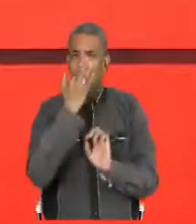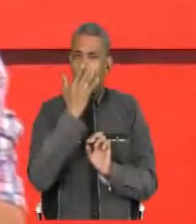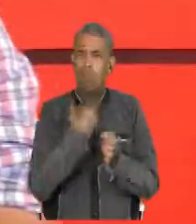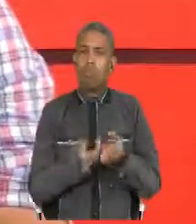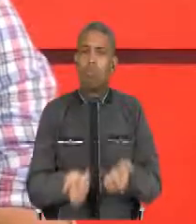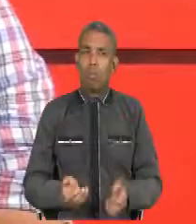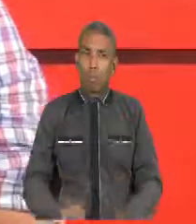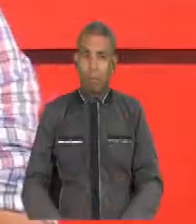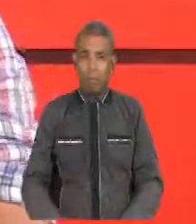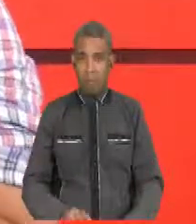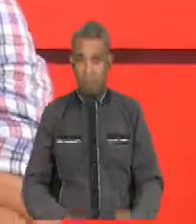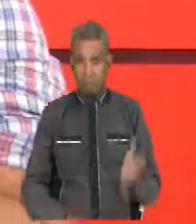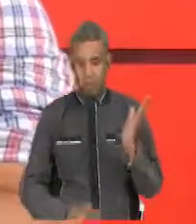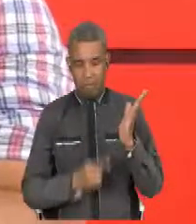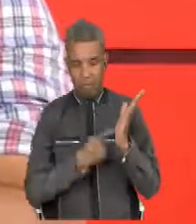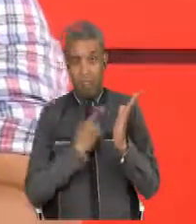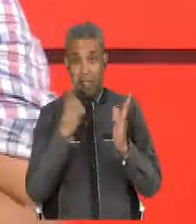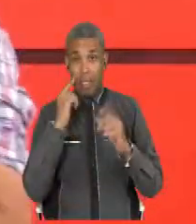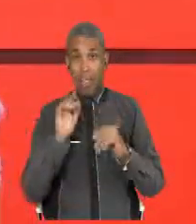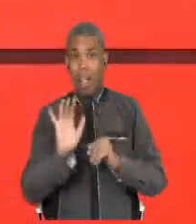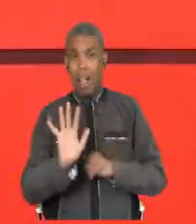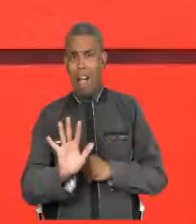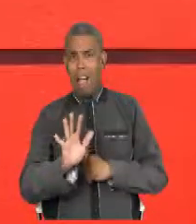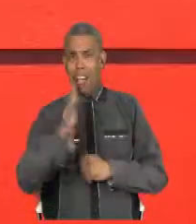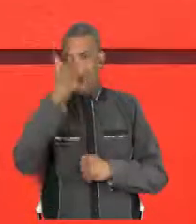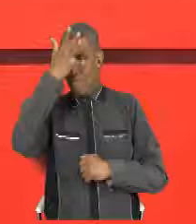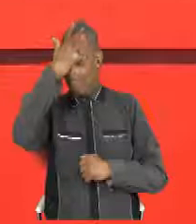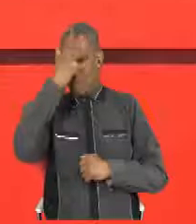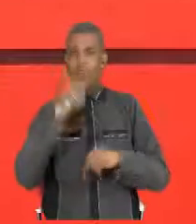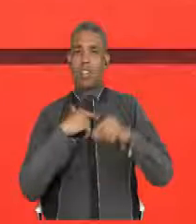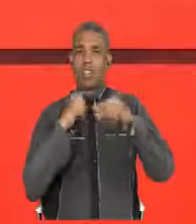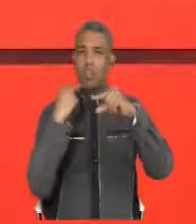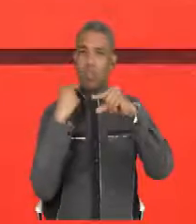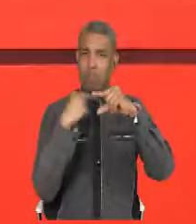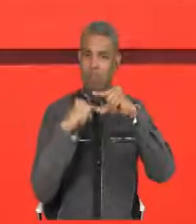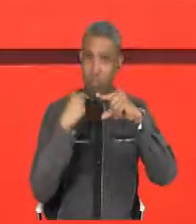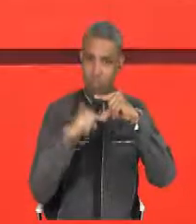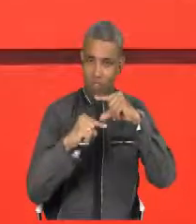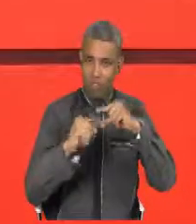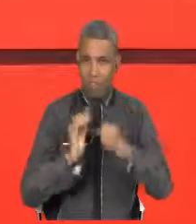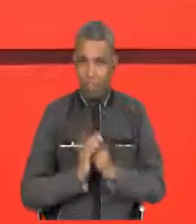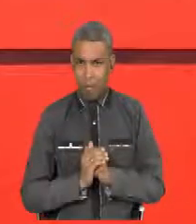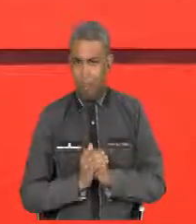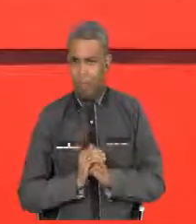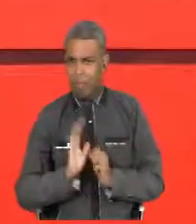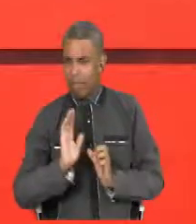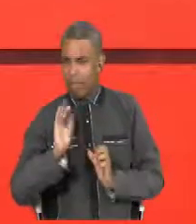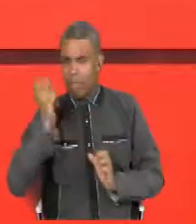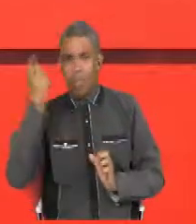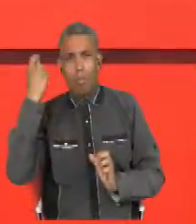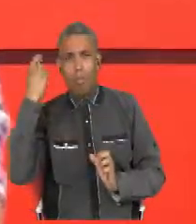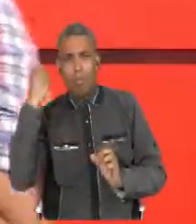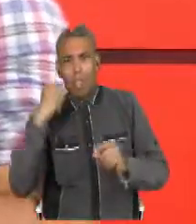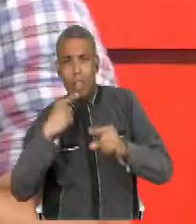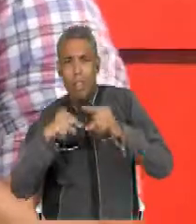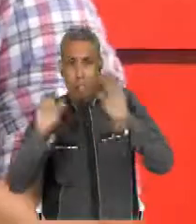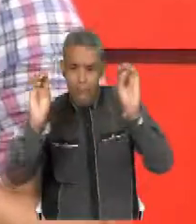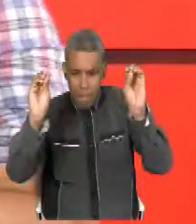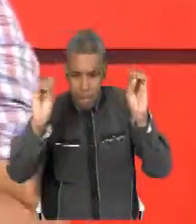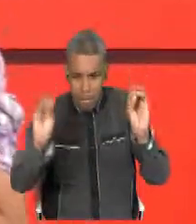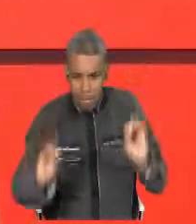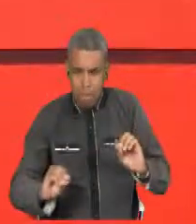Aquí tengo también el correo. Ah, me acordé de un correo electrónico que tengo, que ayer, incluso apenas lo creamos con mi hermano, el juez que me ayudó.